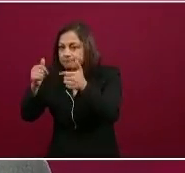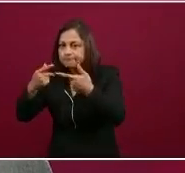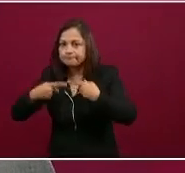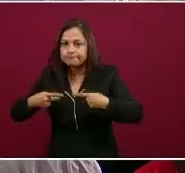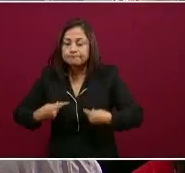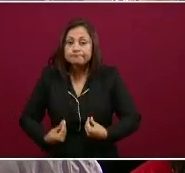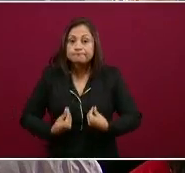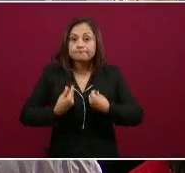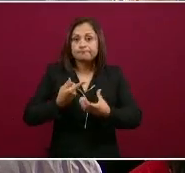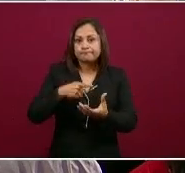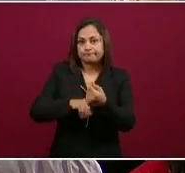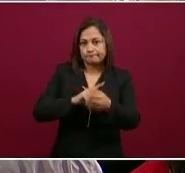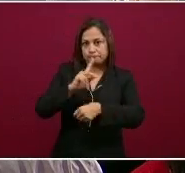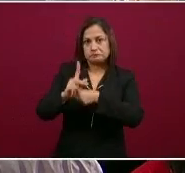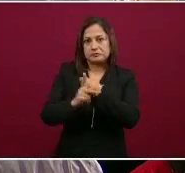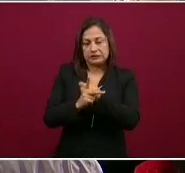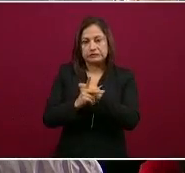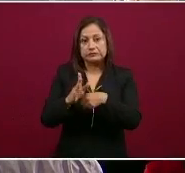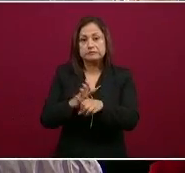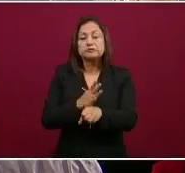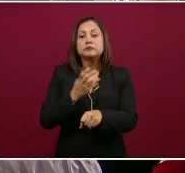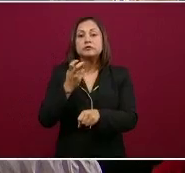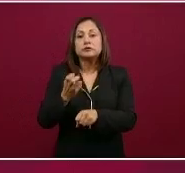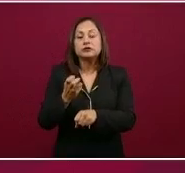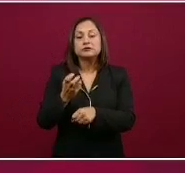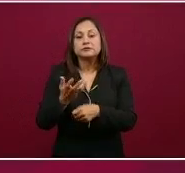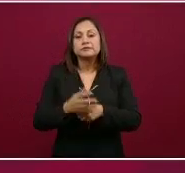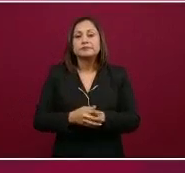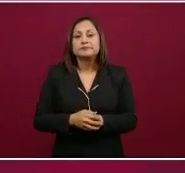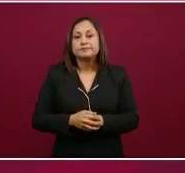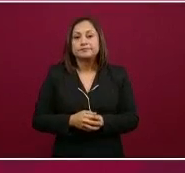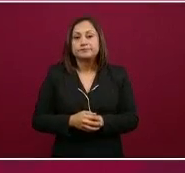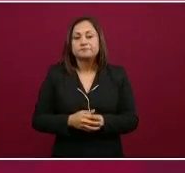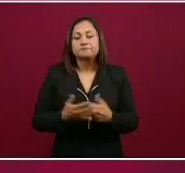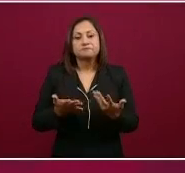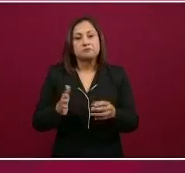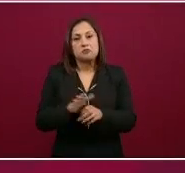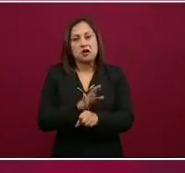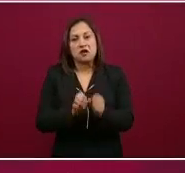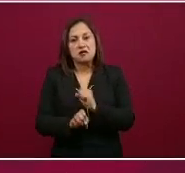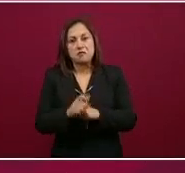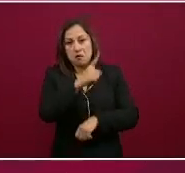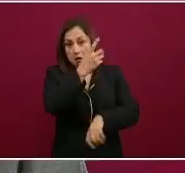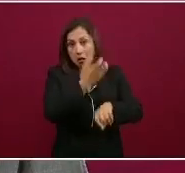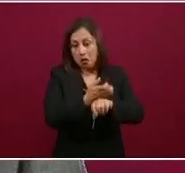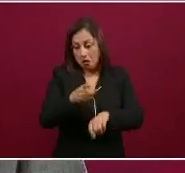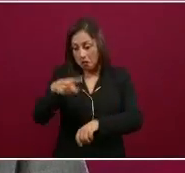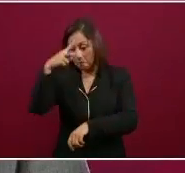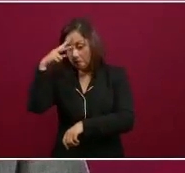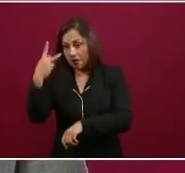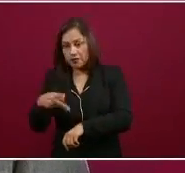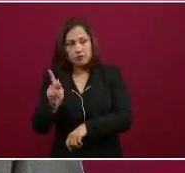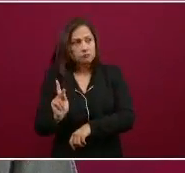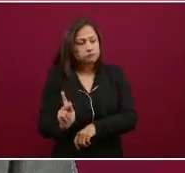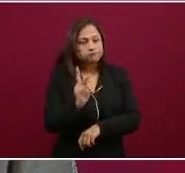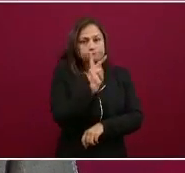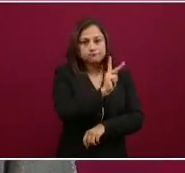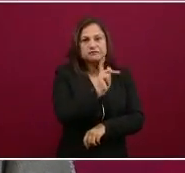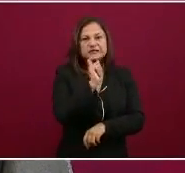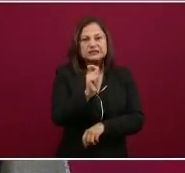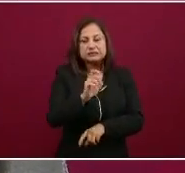los ciudadanos. Y yo creo que la opinión de los ciudadanos en México y en Estados Unidos va a estar a